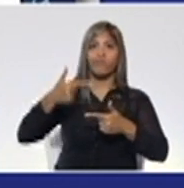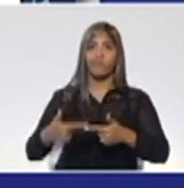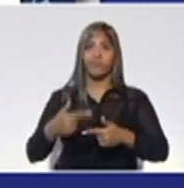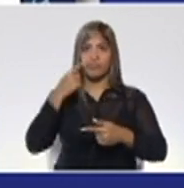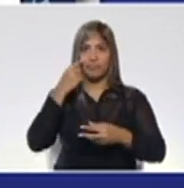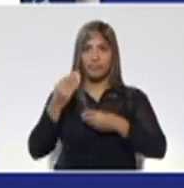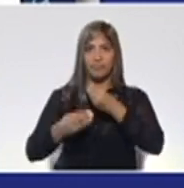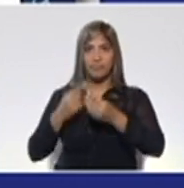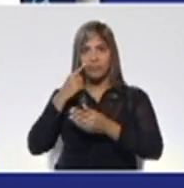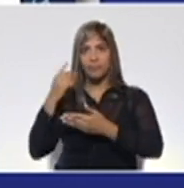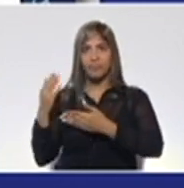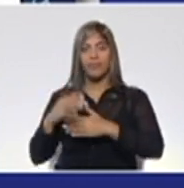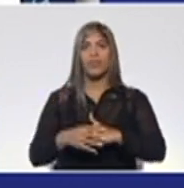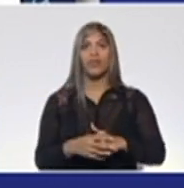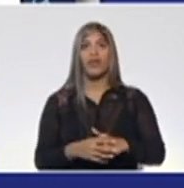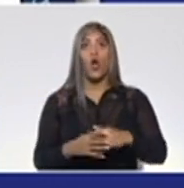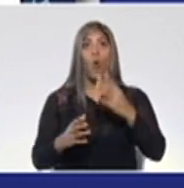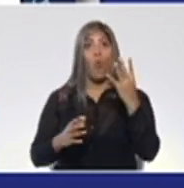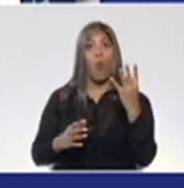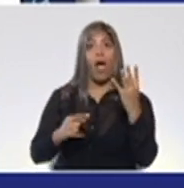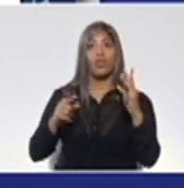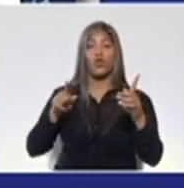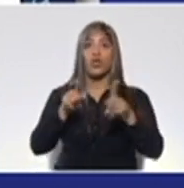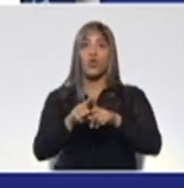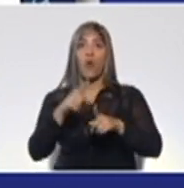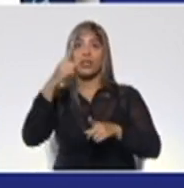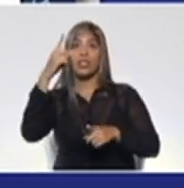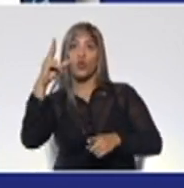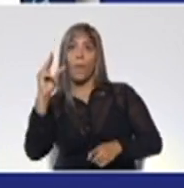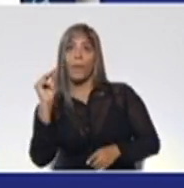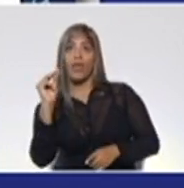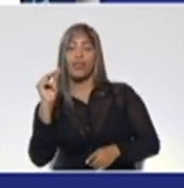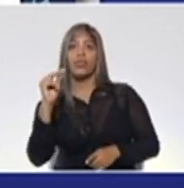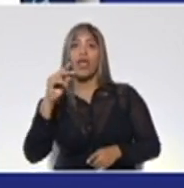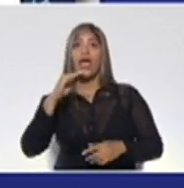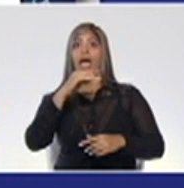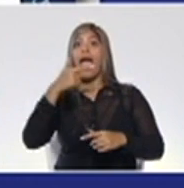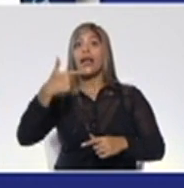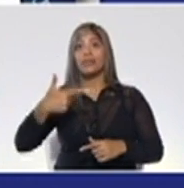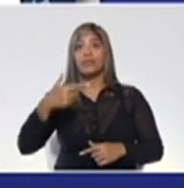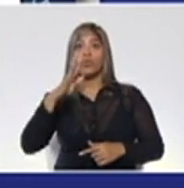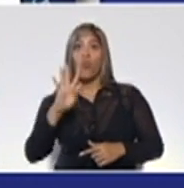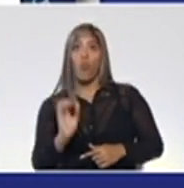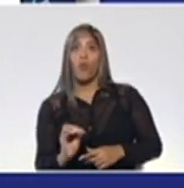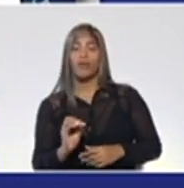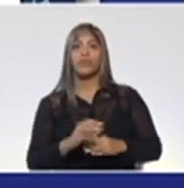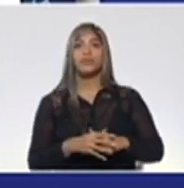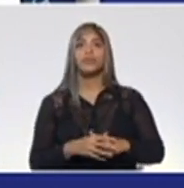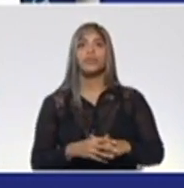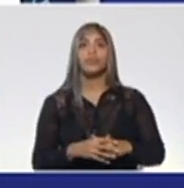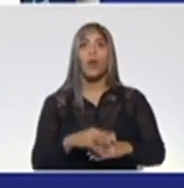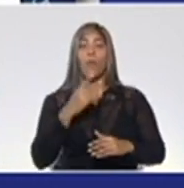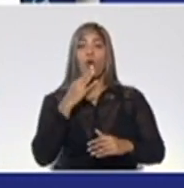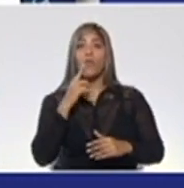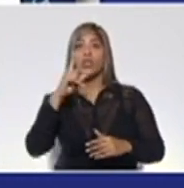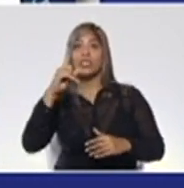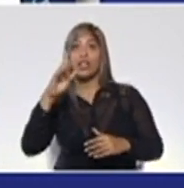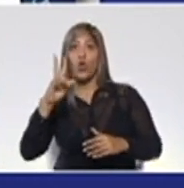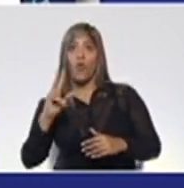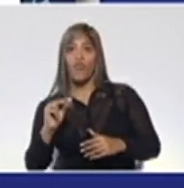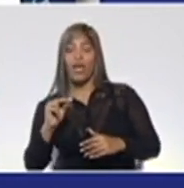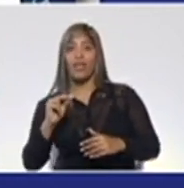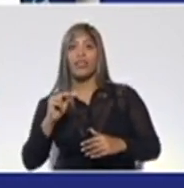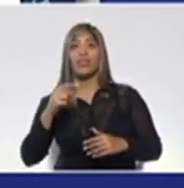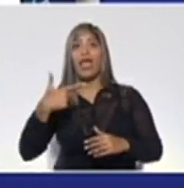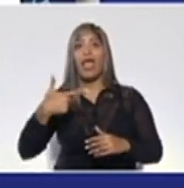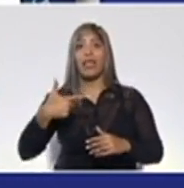fraccionaria. El exponente fraccionario quedaría 120 entre 4, entre 40. Cuando se divide 120 entre 40